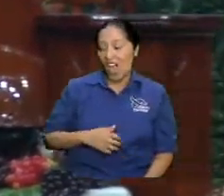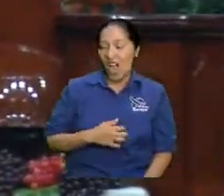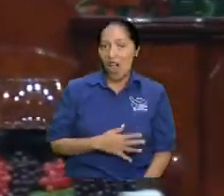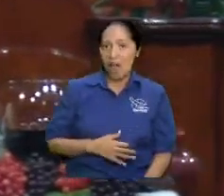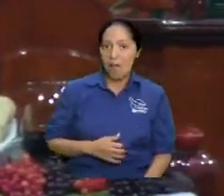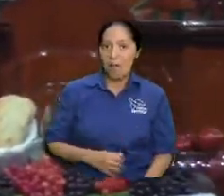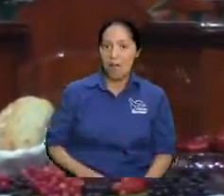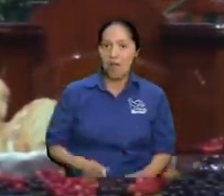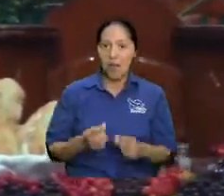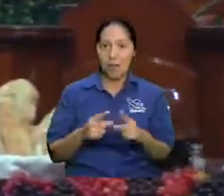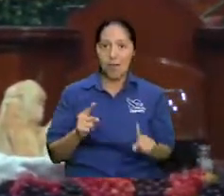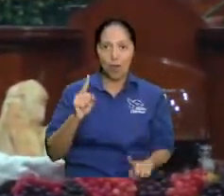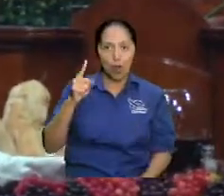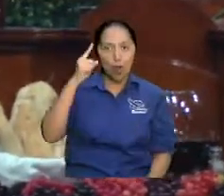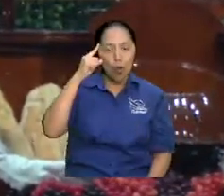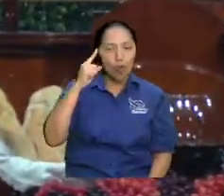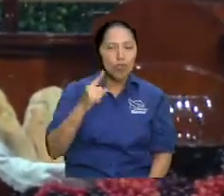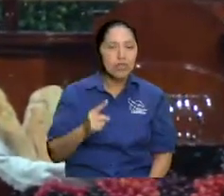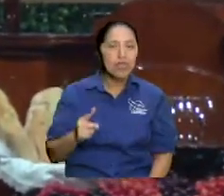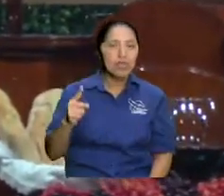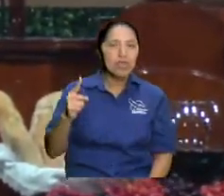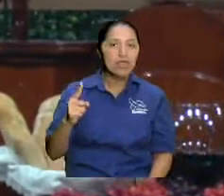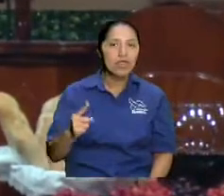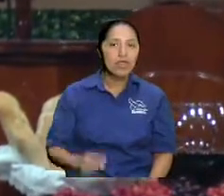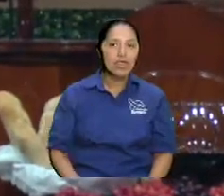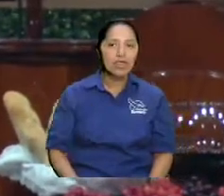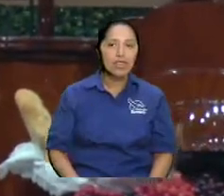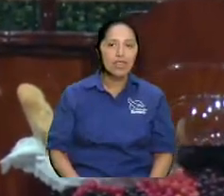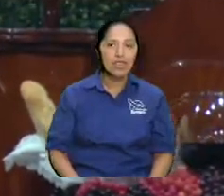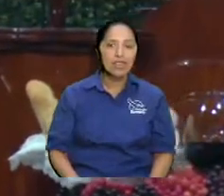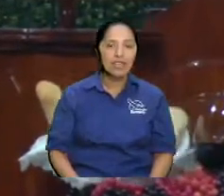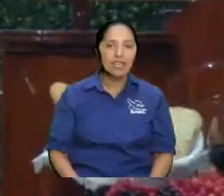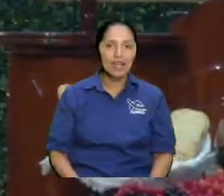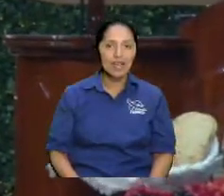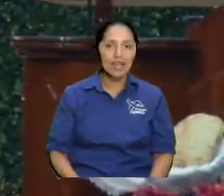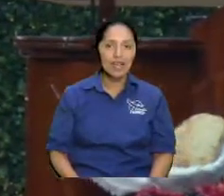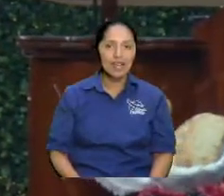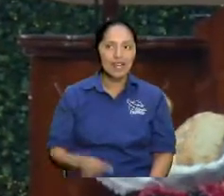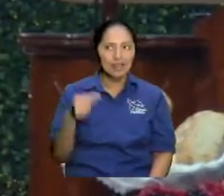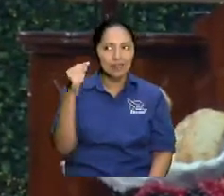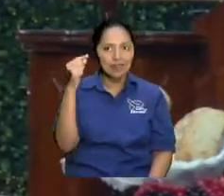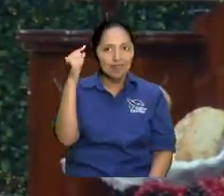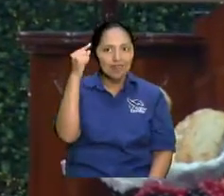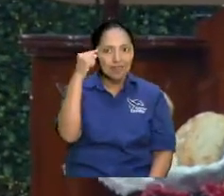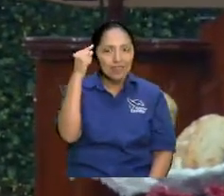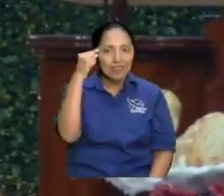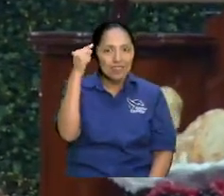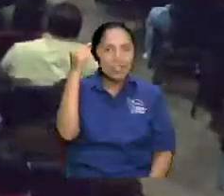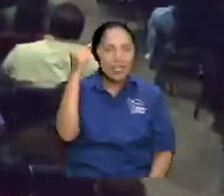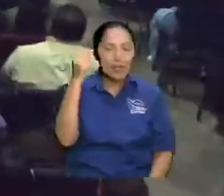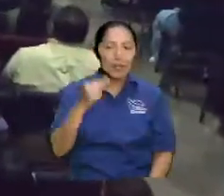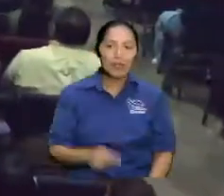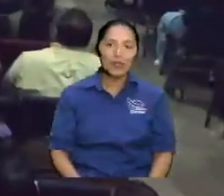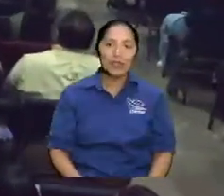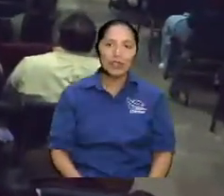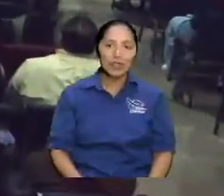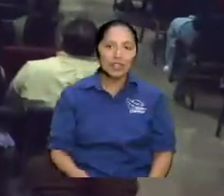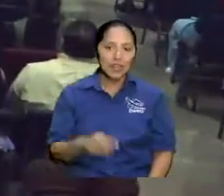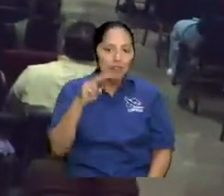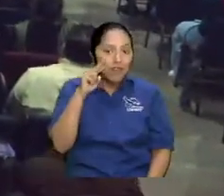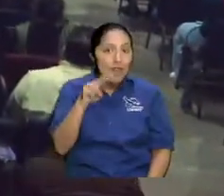día descubrimos que mientras ninguno de nosotros teníamos nada, mi hermana tenía guardado dinero.